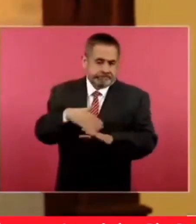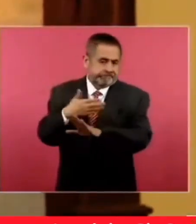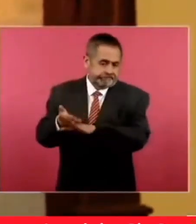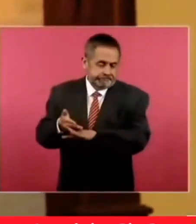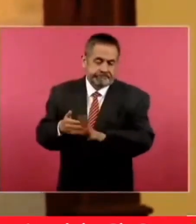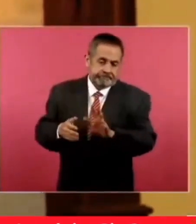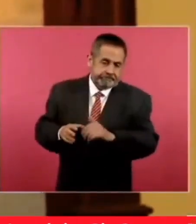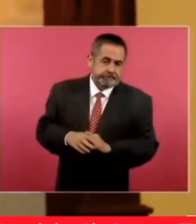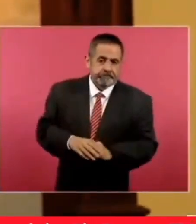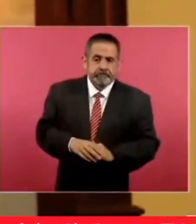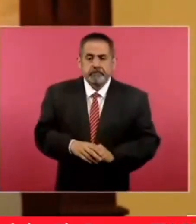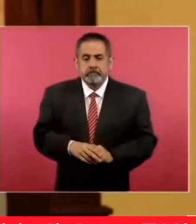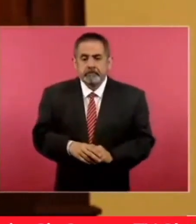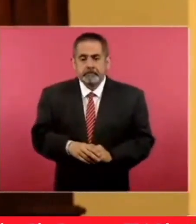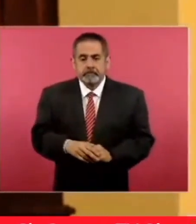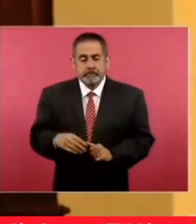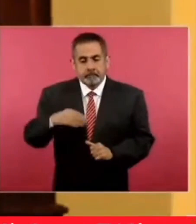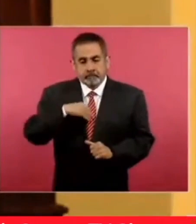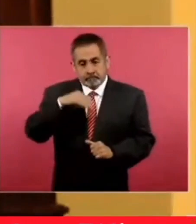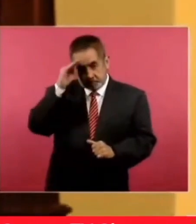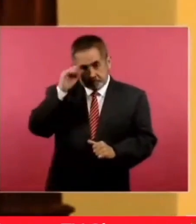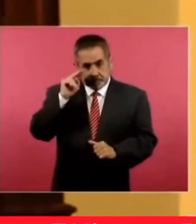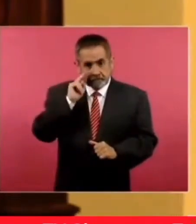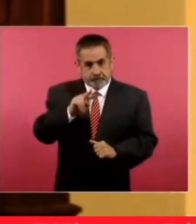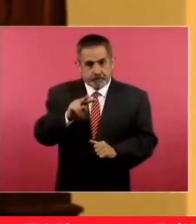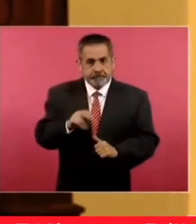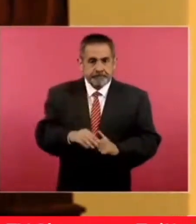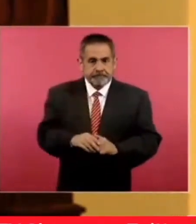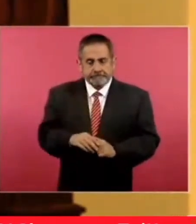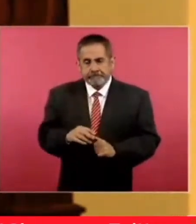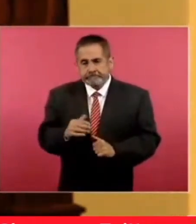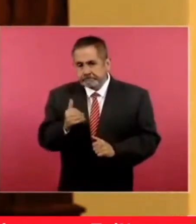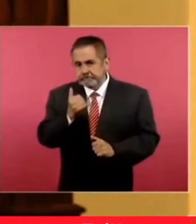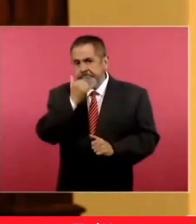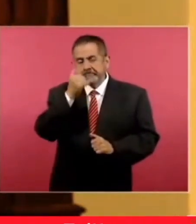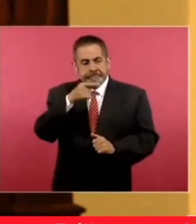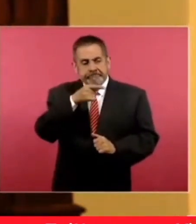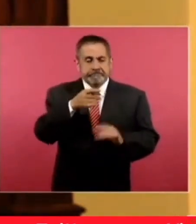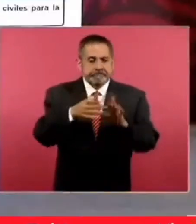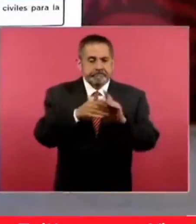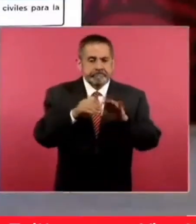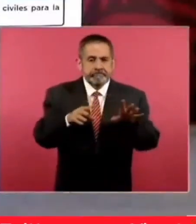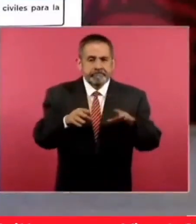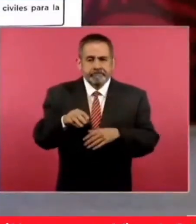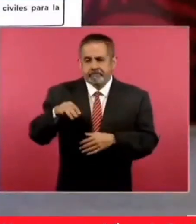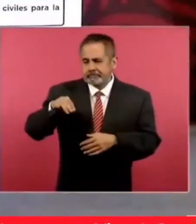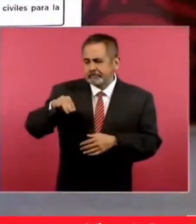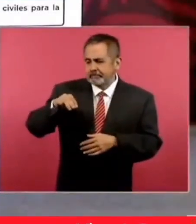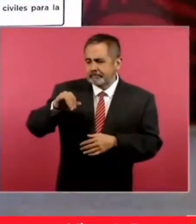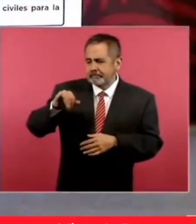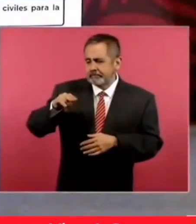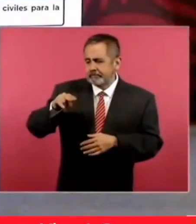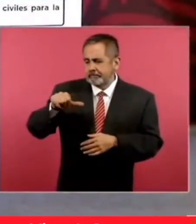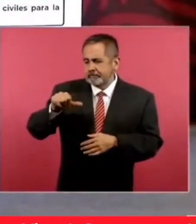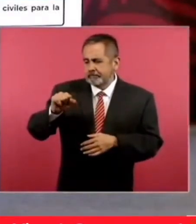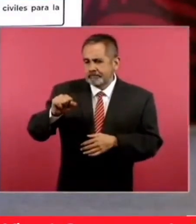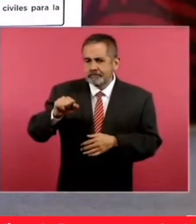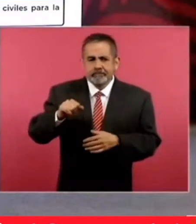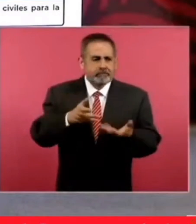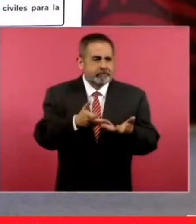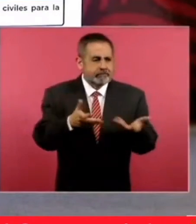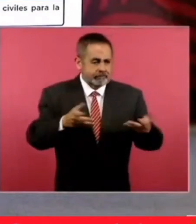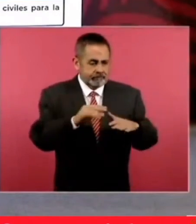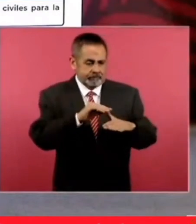ha habido o consideramos un poco un error el que se manej como Minas terrestres o Campos